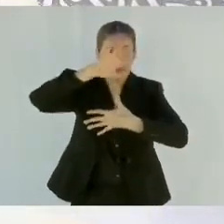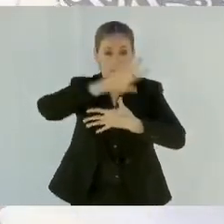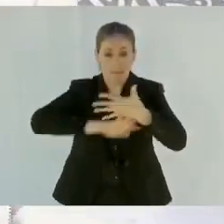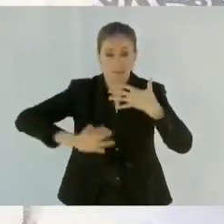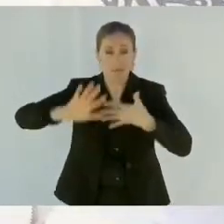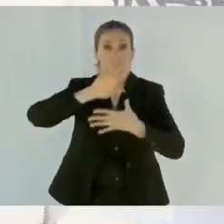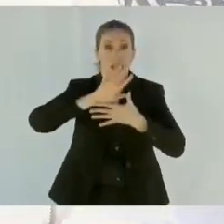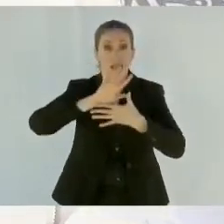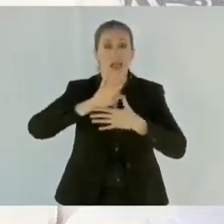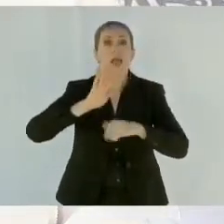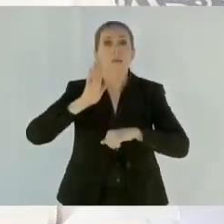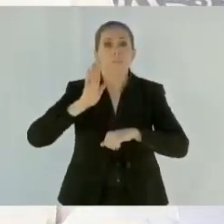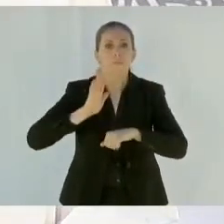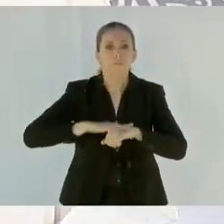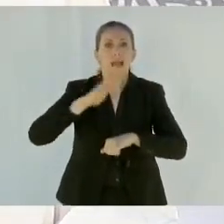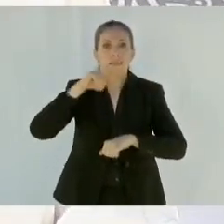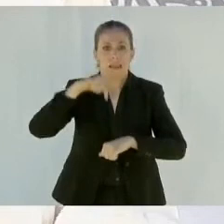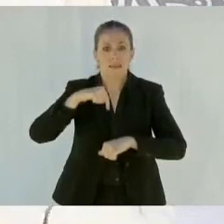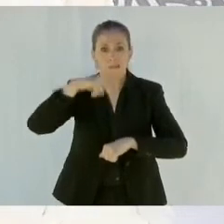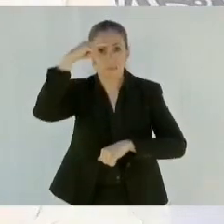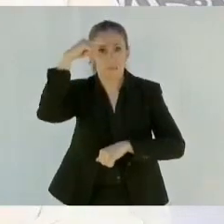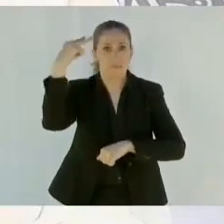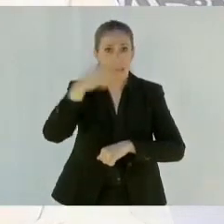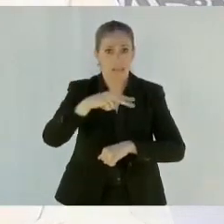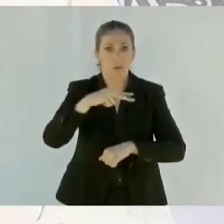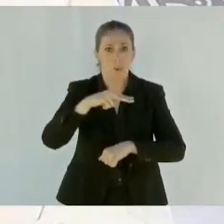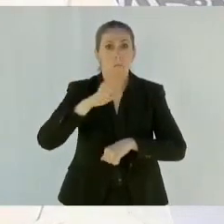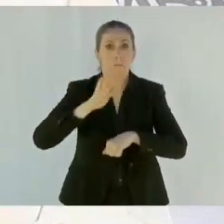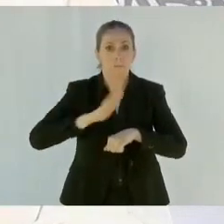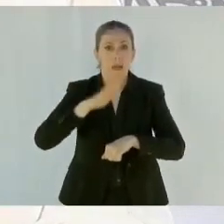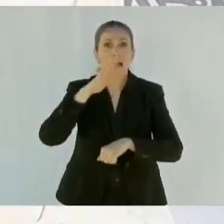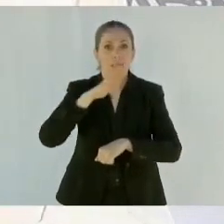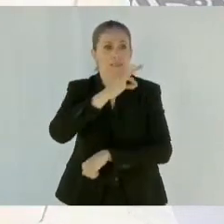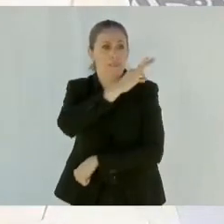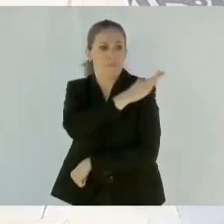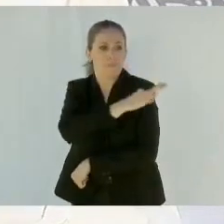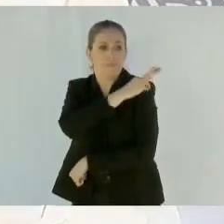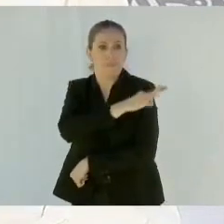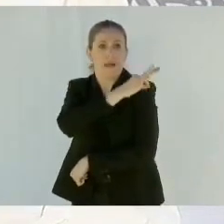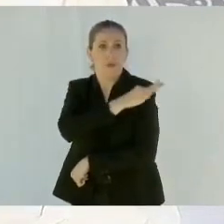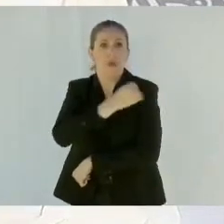que más vacunas estamos aplicando.